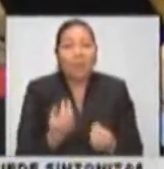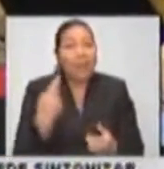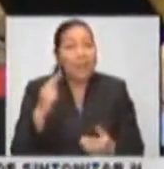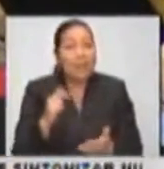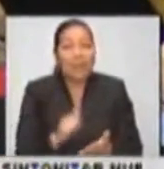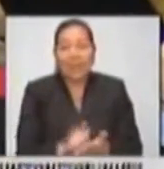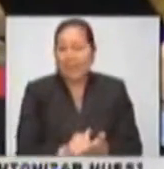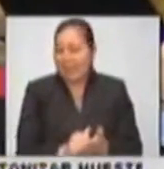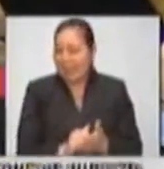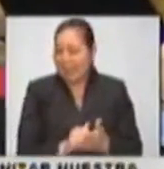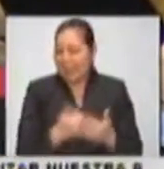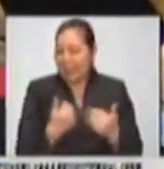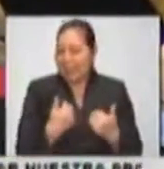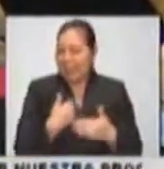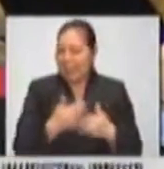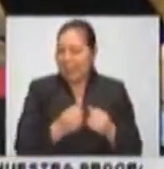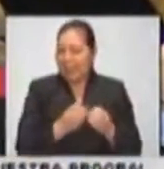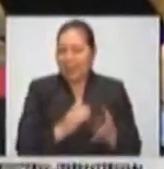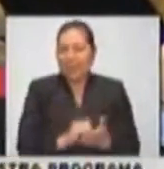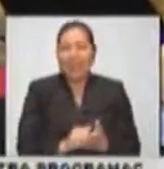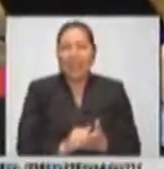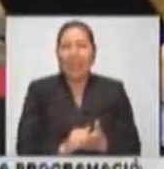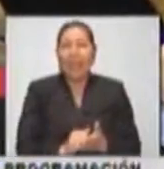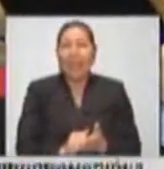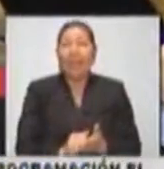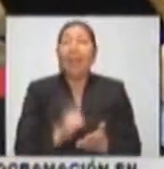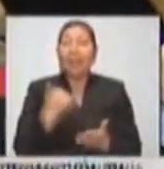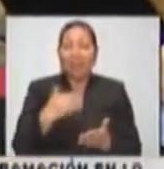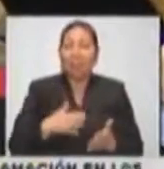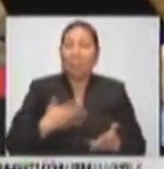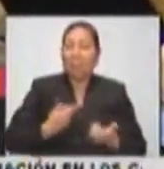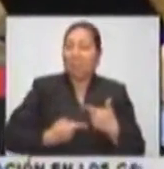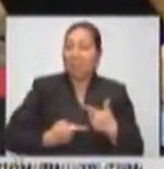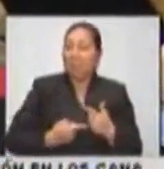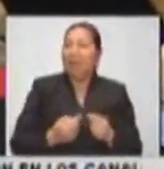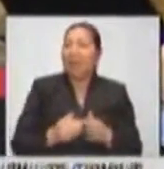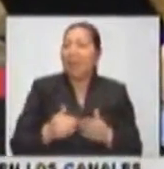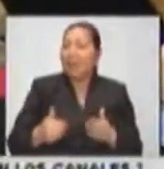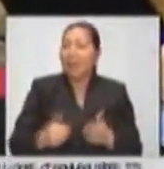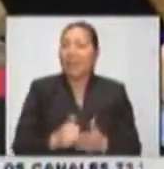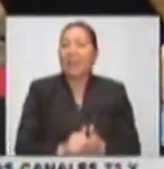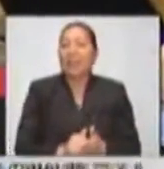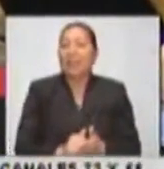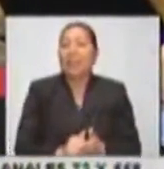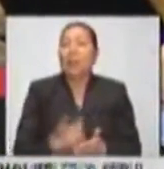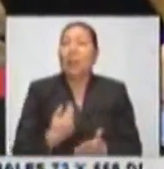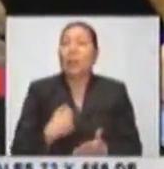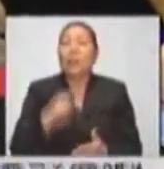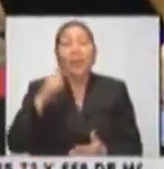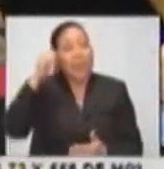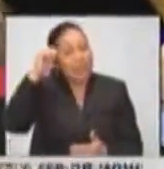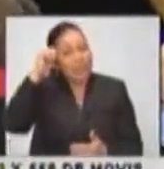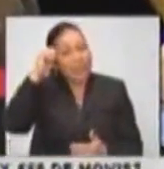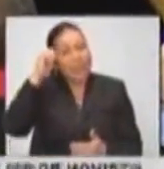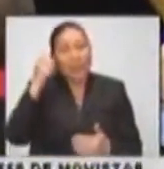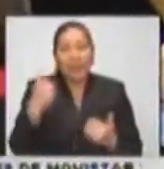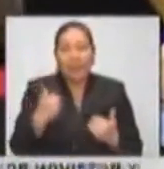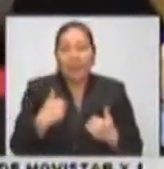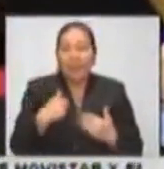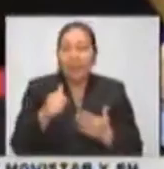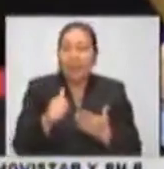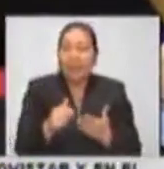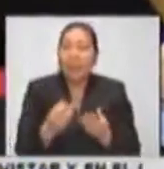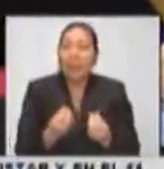ingeniería. ¿Han visto lo que hemos tenido estos días? Eso es que sabiendo que pueden venir eventos extremos, nuestros ingenieros todavía siguen diseñando